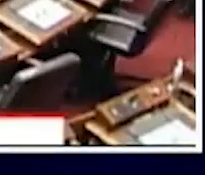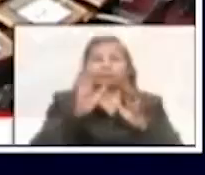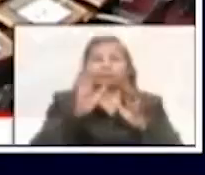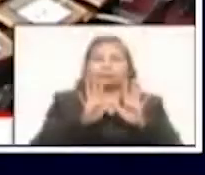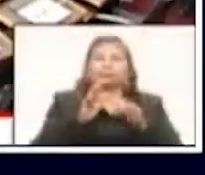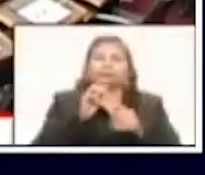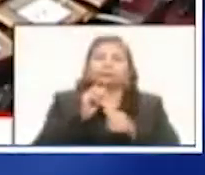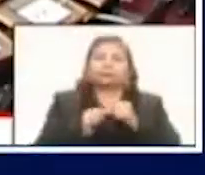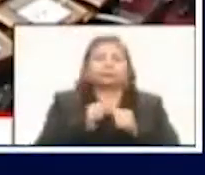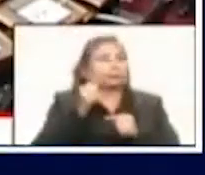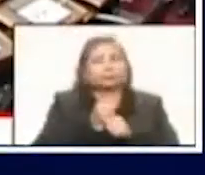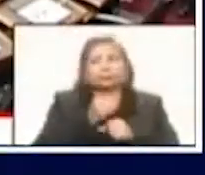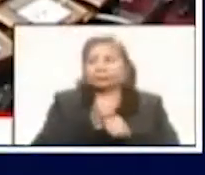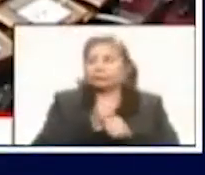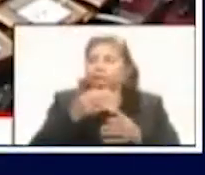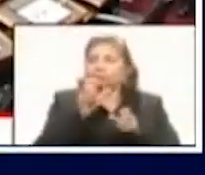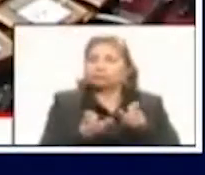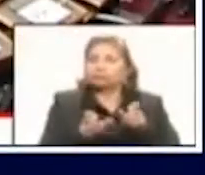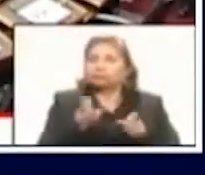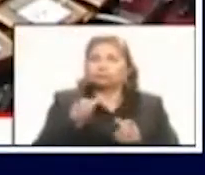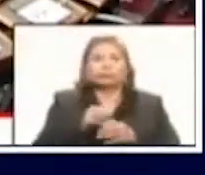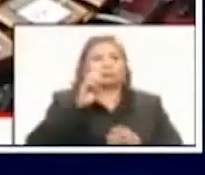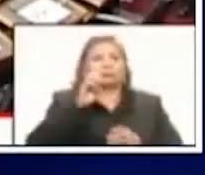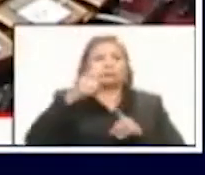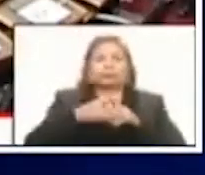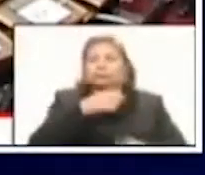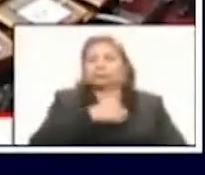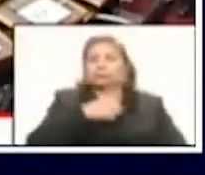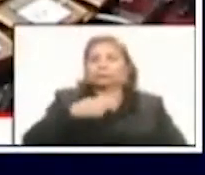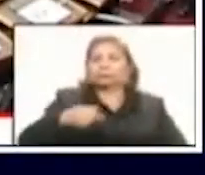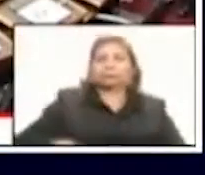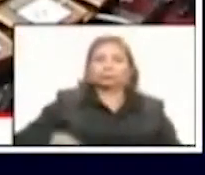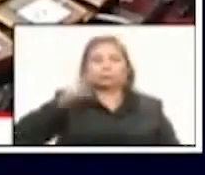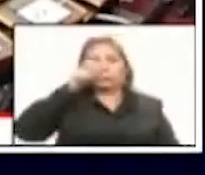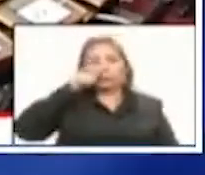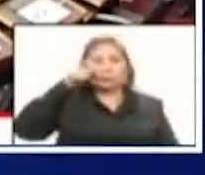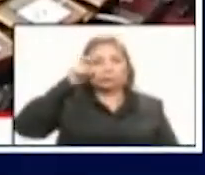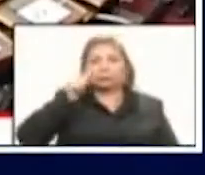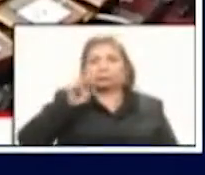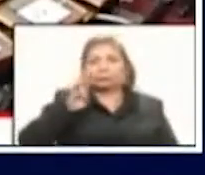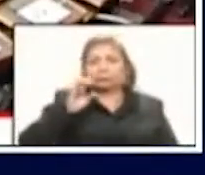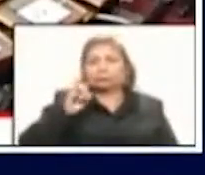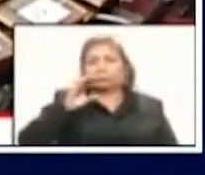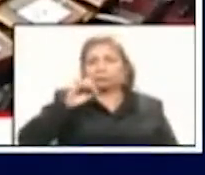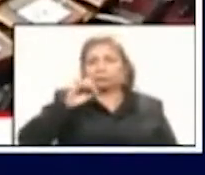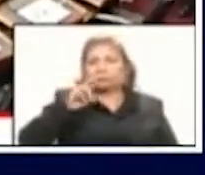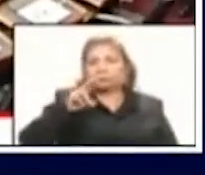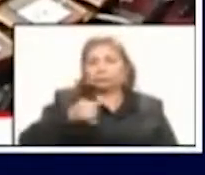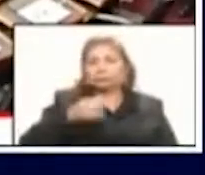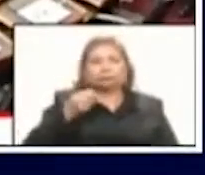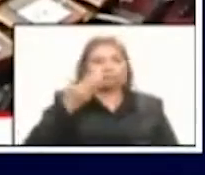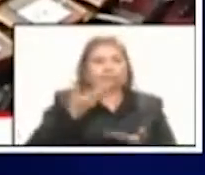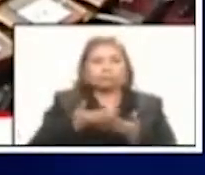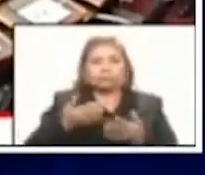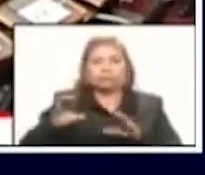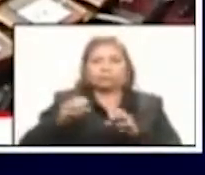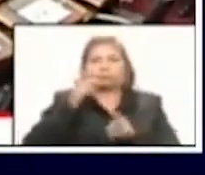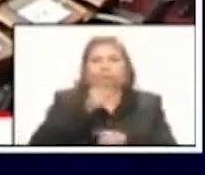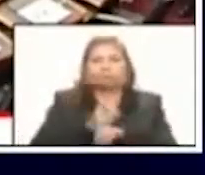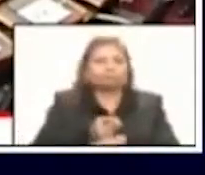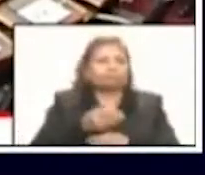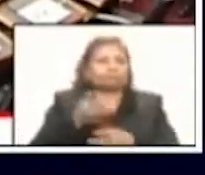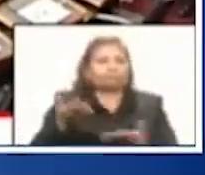Vizcarra para decir que iban en equipo, en grupo, ¿no? Entonces no era realmente Daniel Salaverry la figura en ese caso. Claro, lo hemos visto como